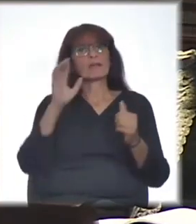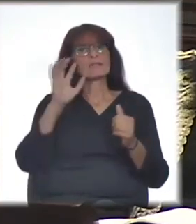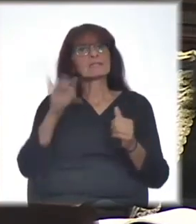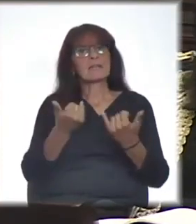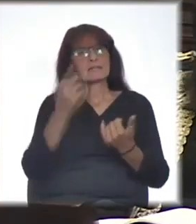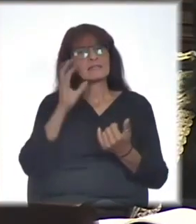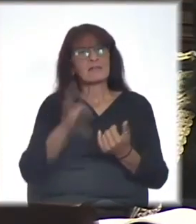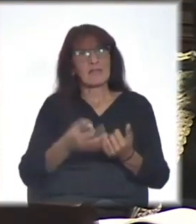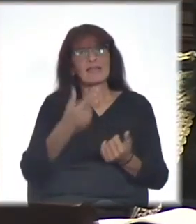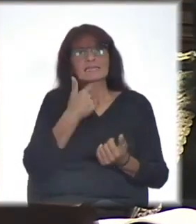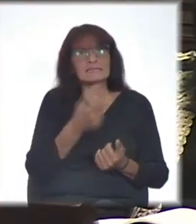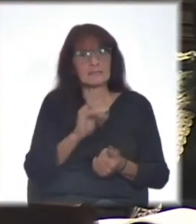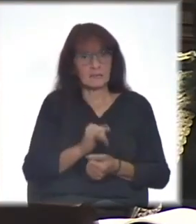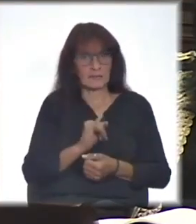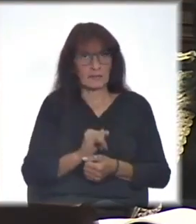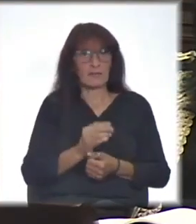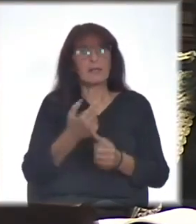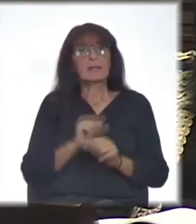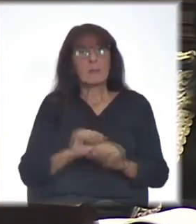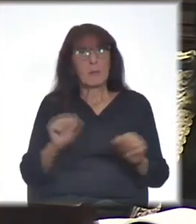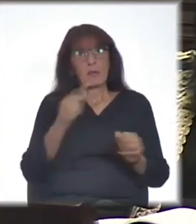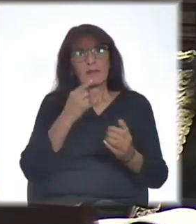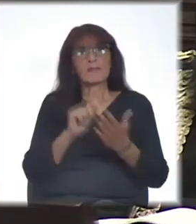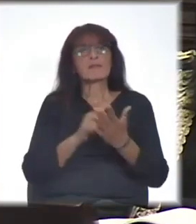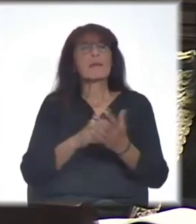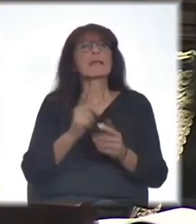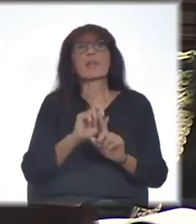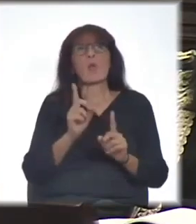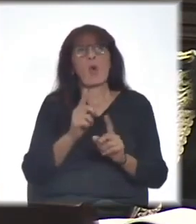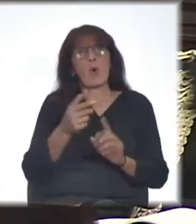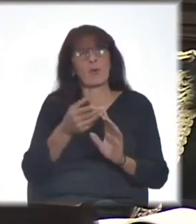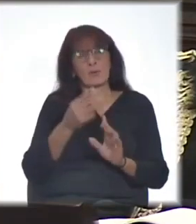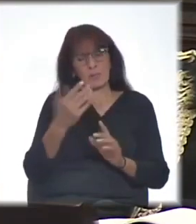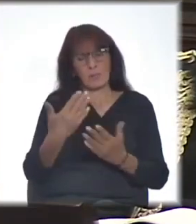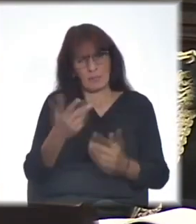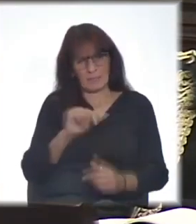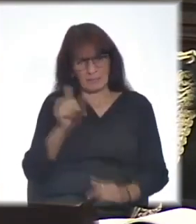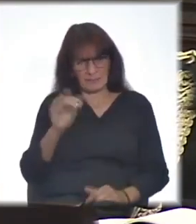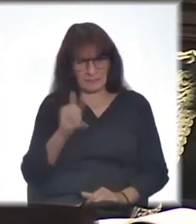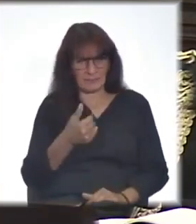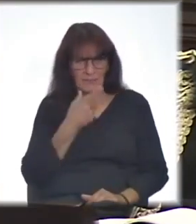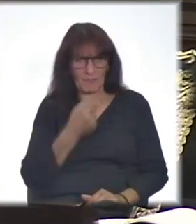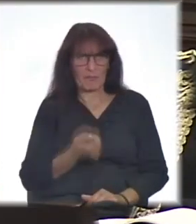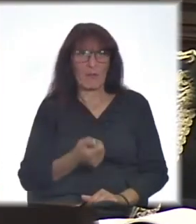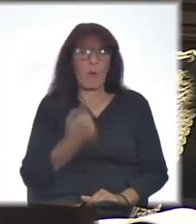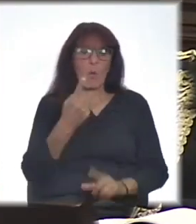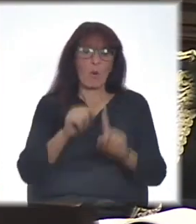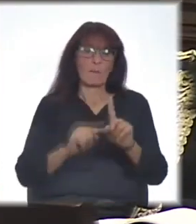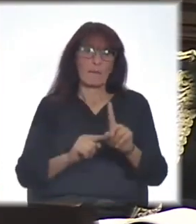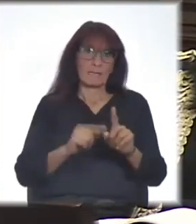considerado conveniente. Y se podría afirmar que era algo que nunca sucedería. Un mes antes